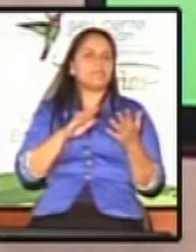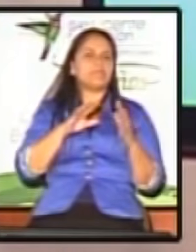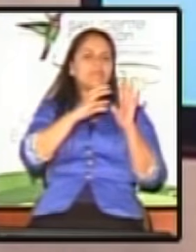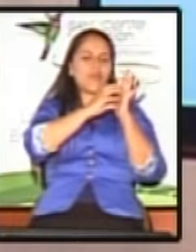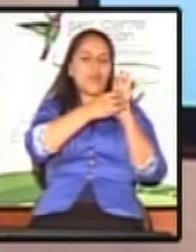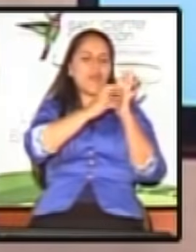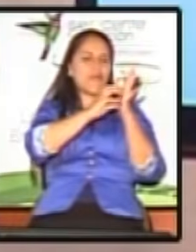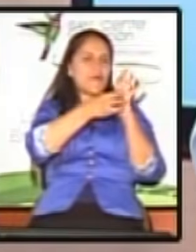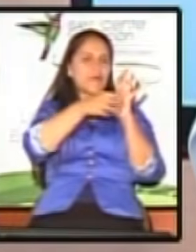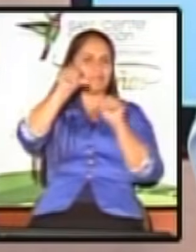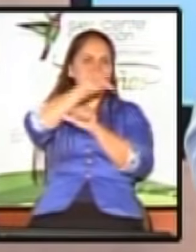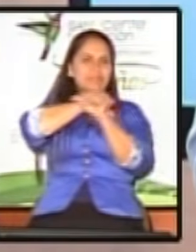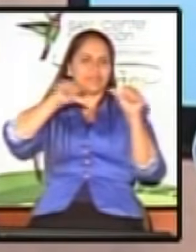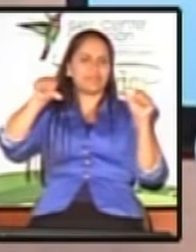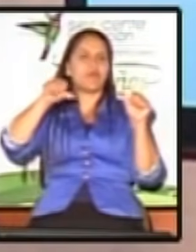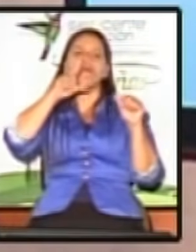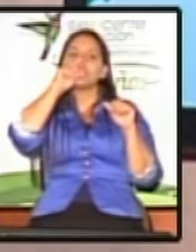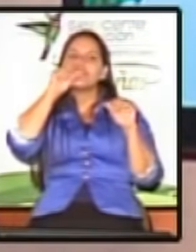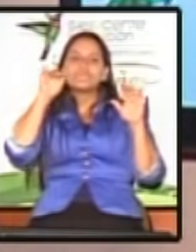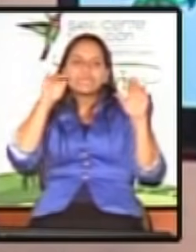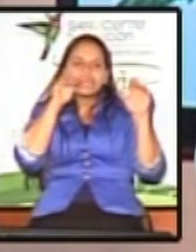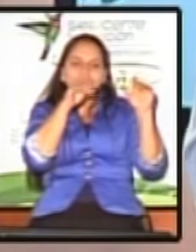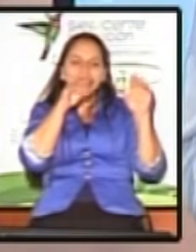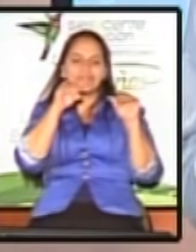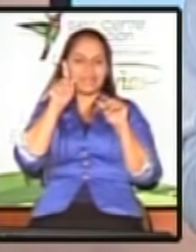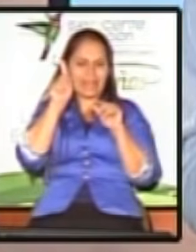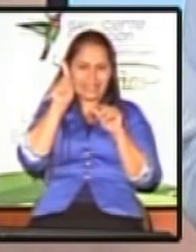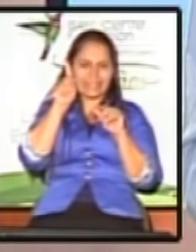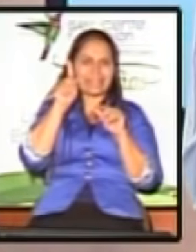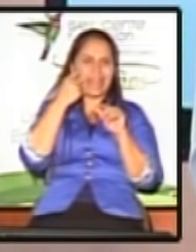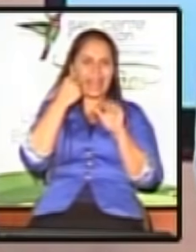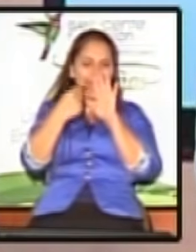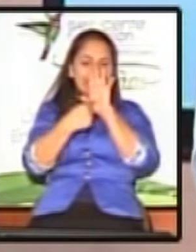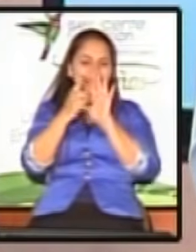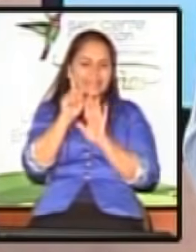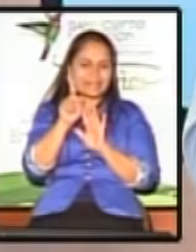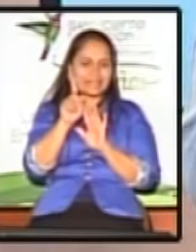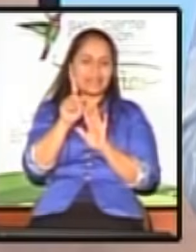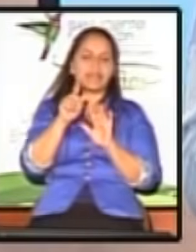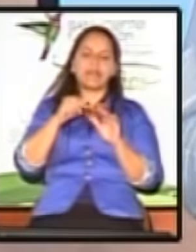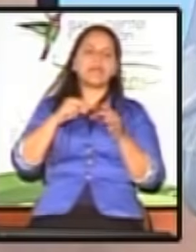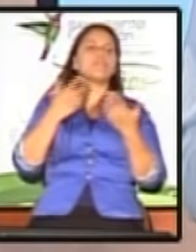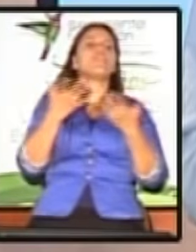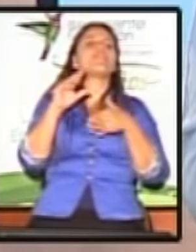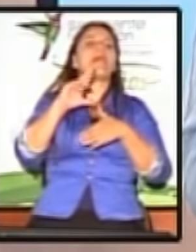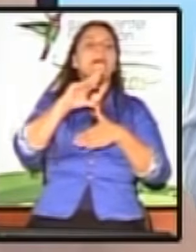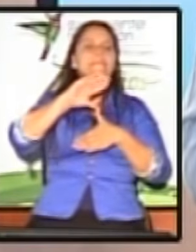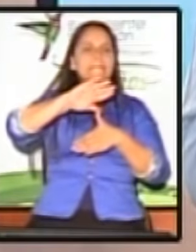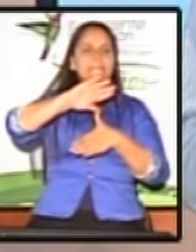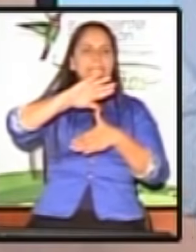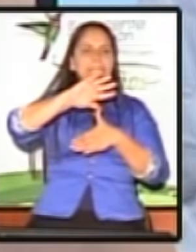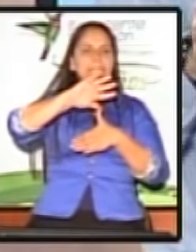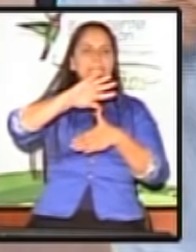las culturas americanas, porque es animal endémico de América, no vive sino en América el colibrí, y el nombre colibrí es de una